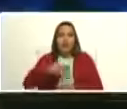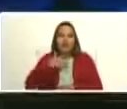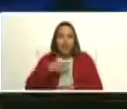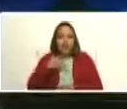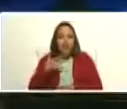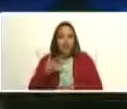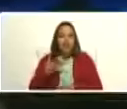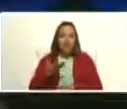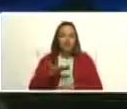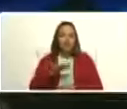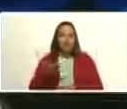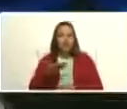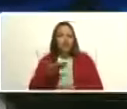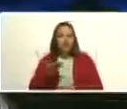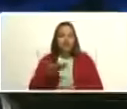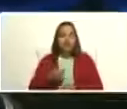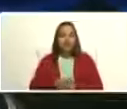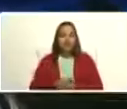sentimiento